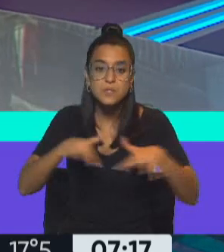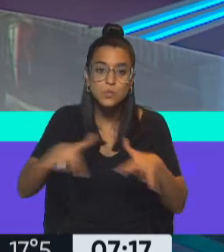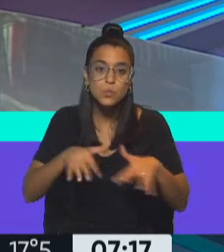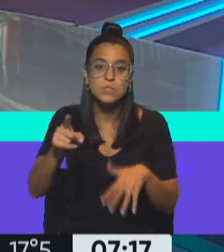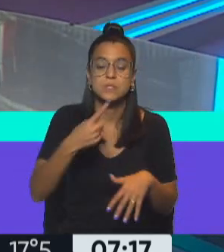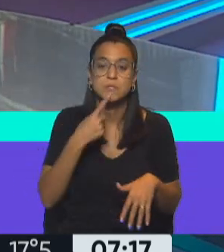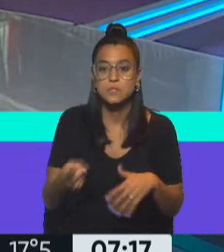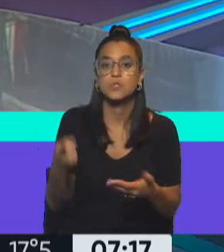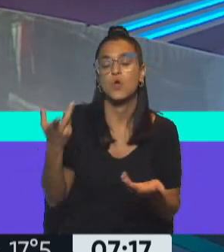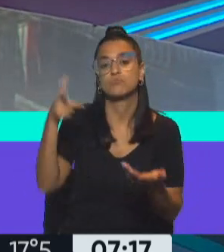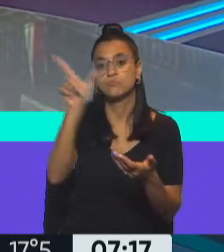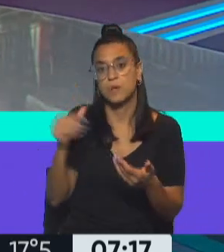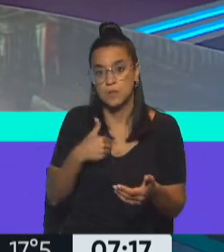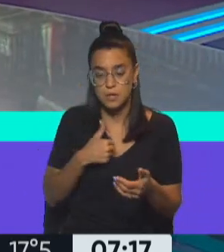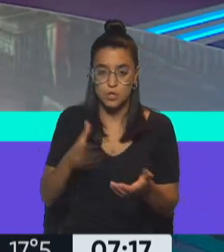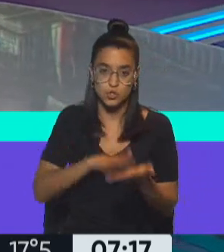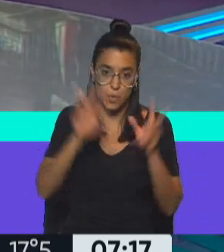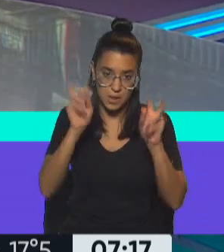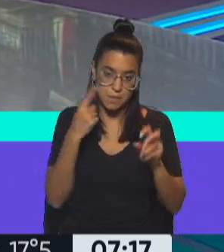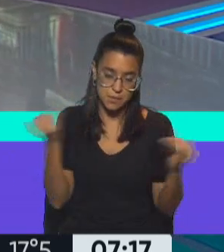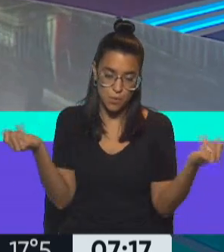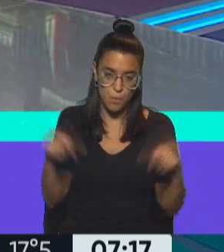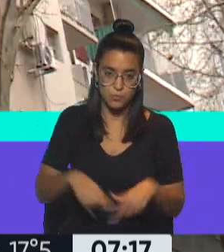atraviesa nuestro país a propósito de este tema y ya volvemos.